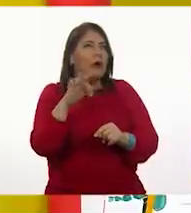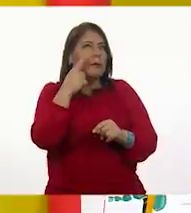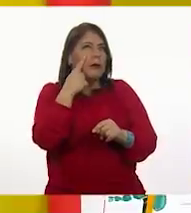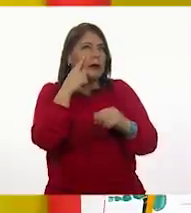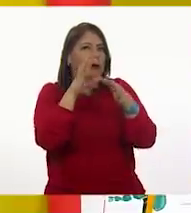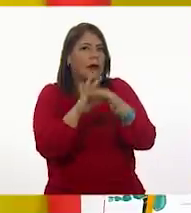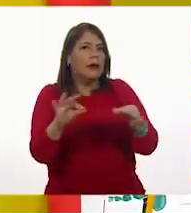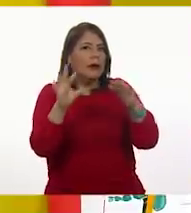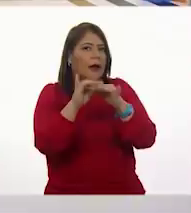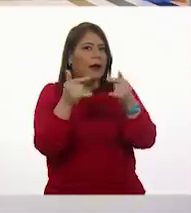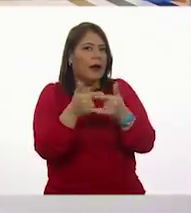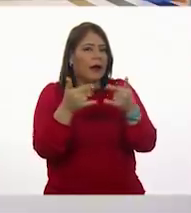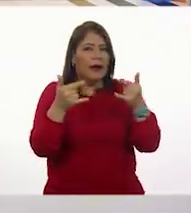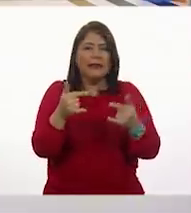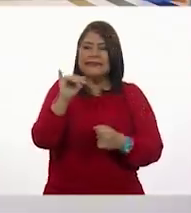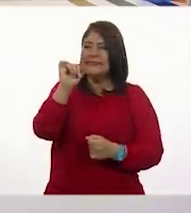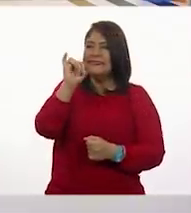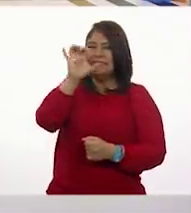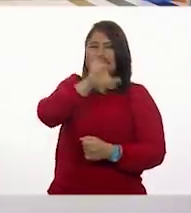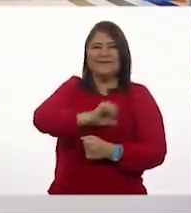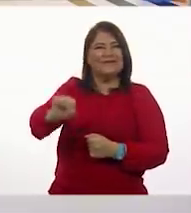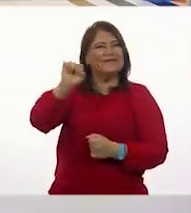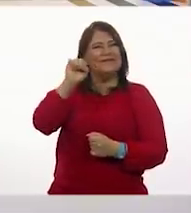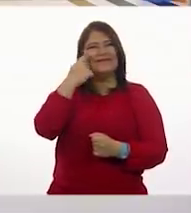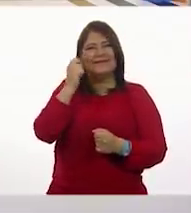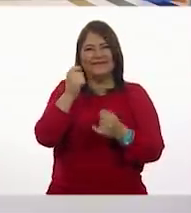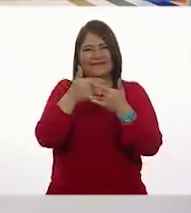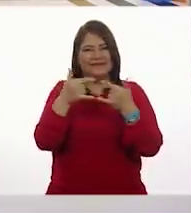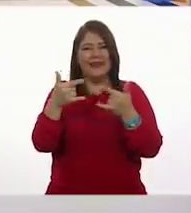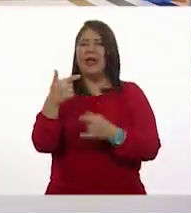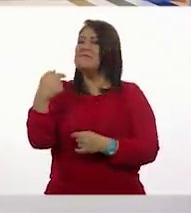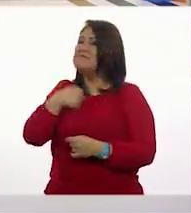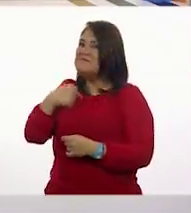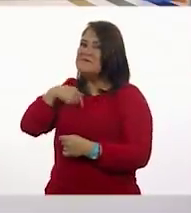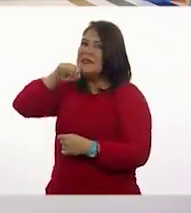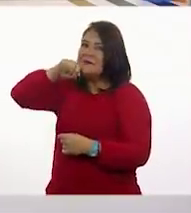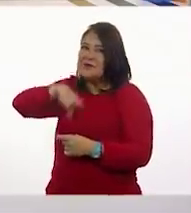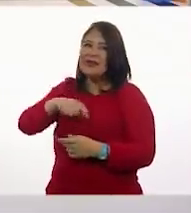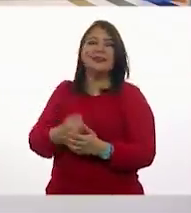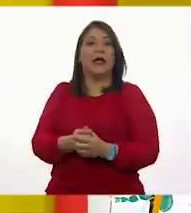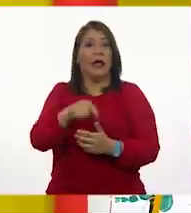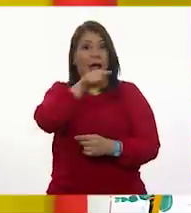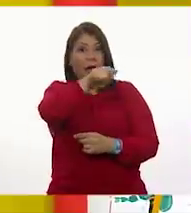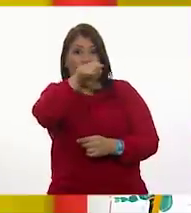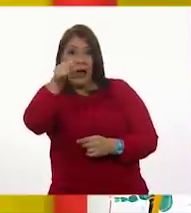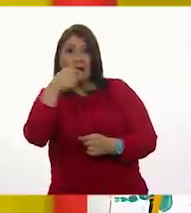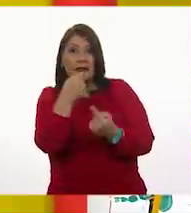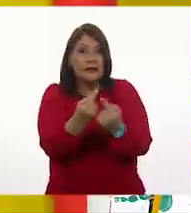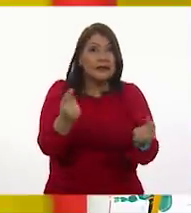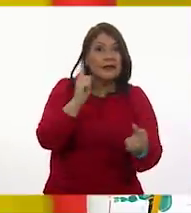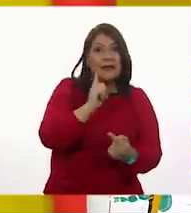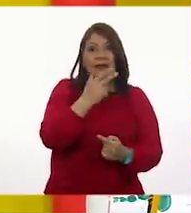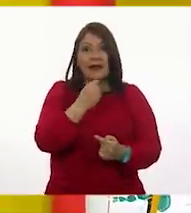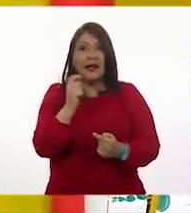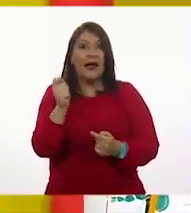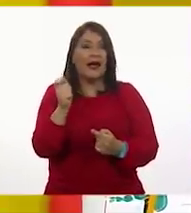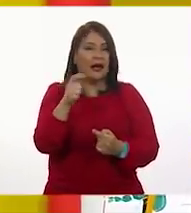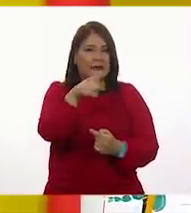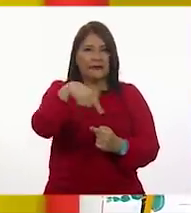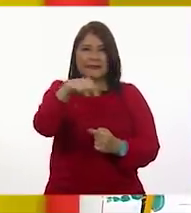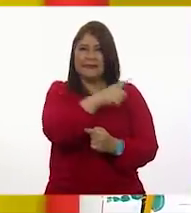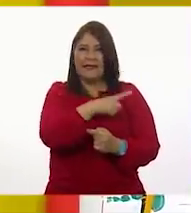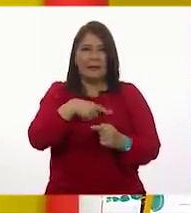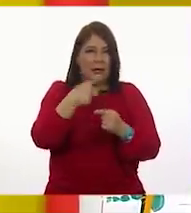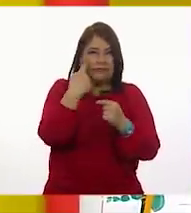historia? ¡Sí! ¡Me encantan las historias! ¡A mí también! Y allá en casa, niñas y niños, ustedes muy